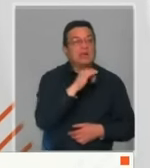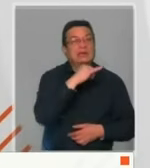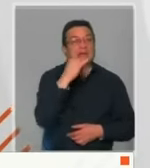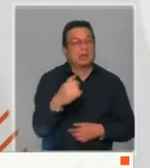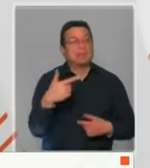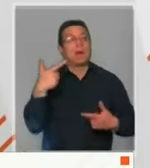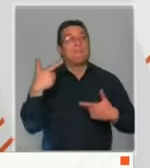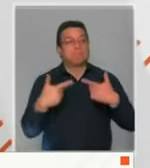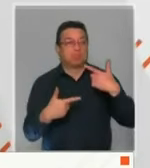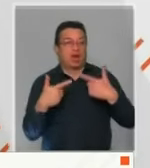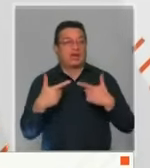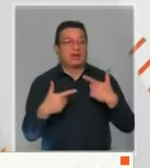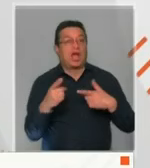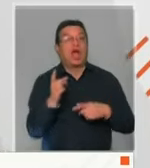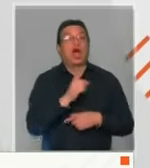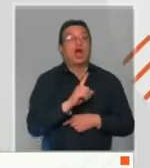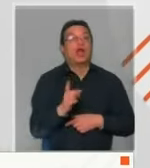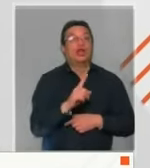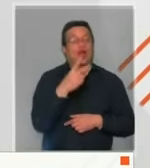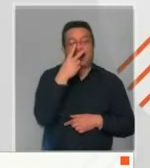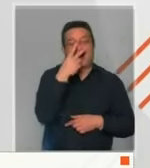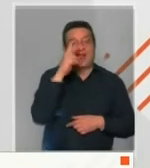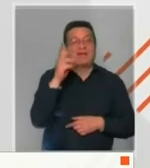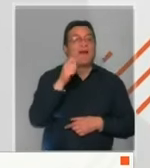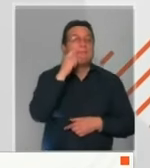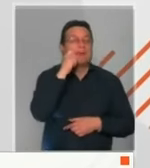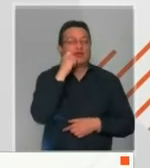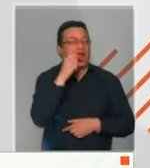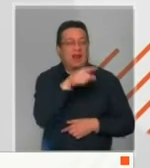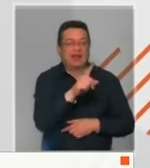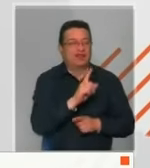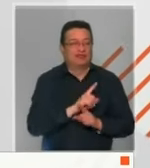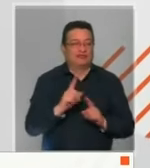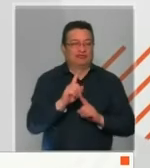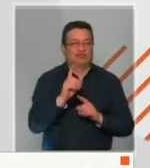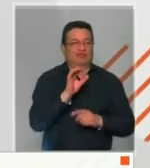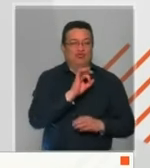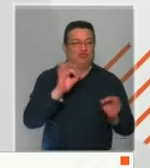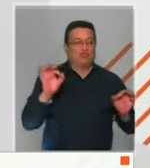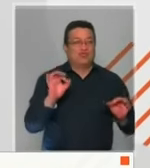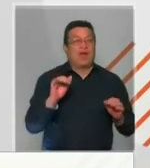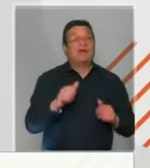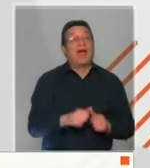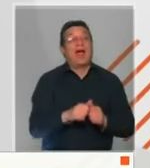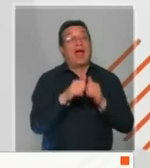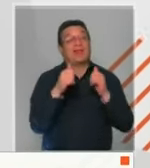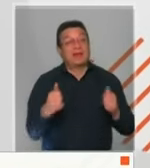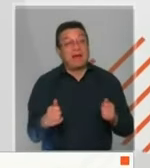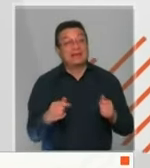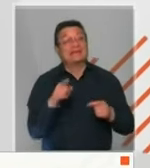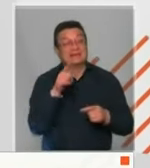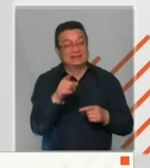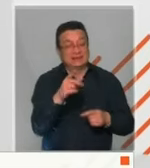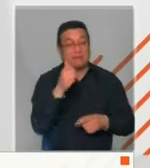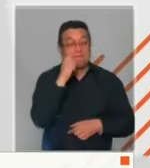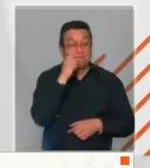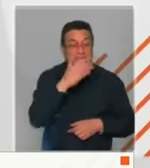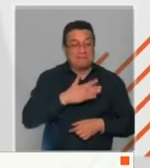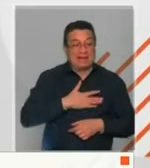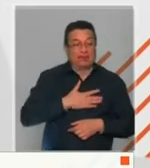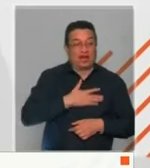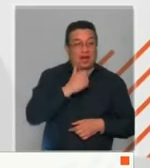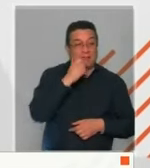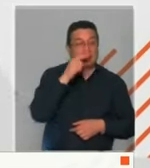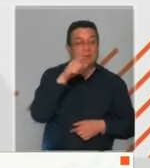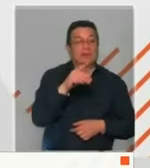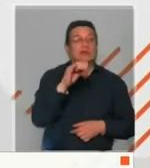políticas. Nunca tienen que ver con el plano de lo personal. Y además, este personalismo está al